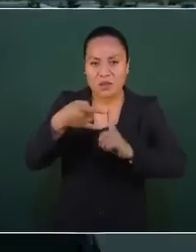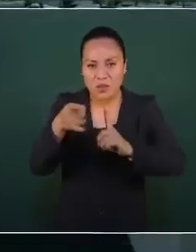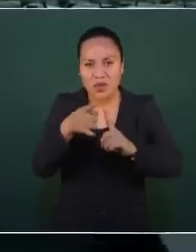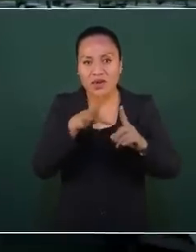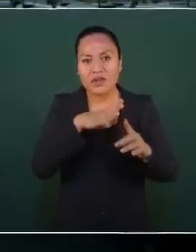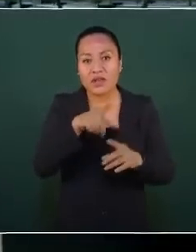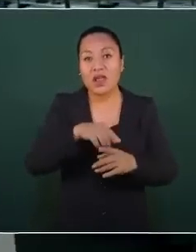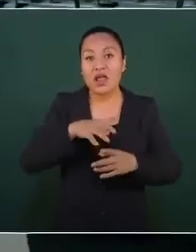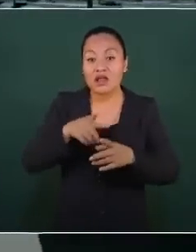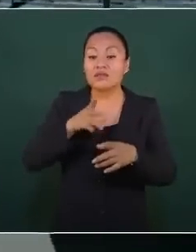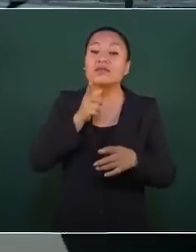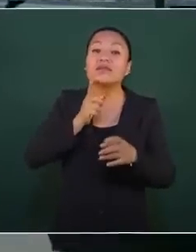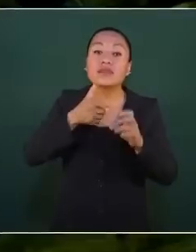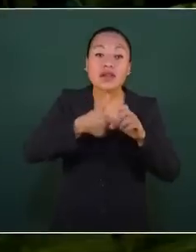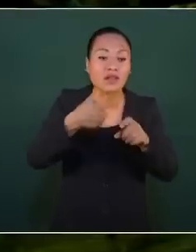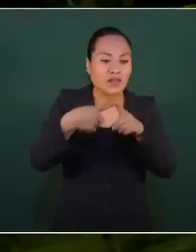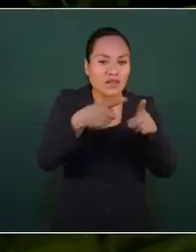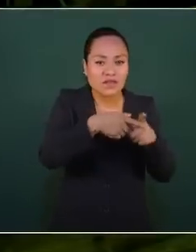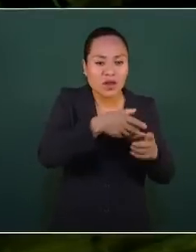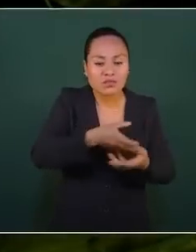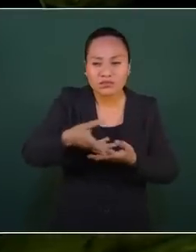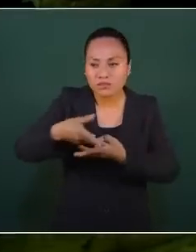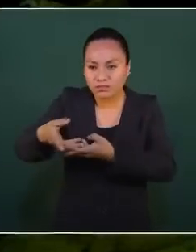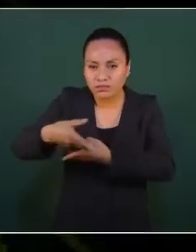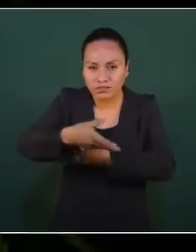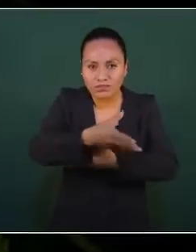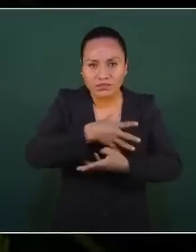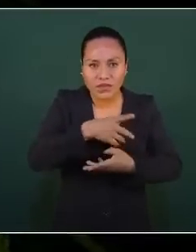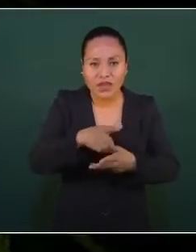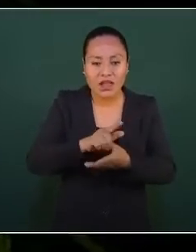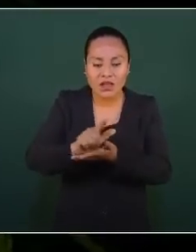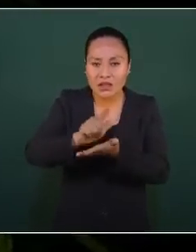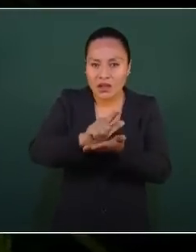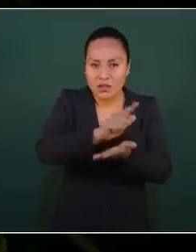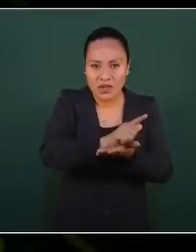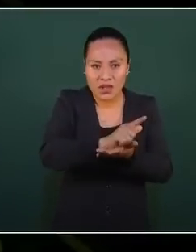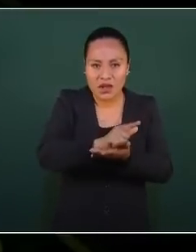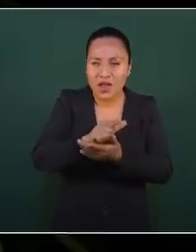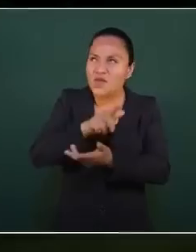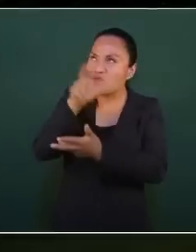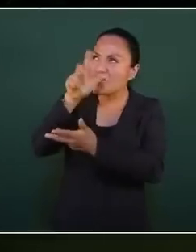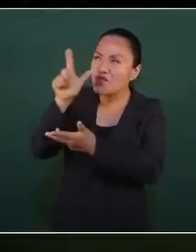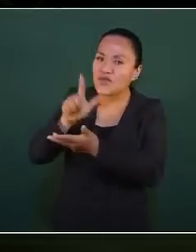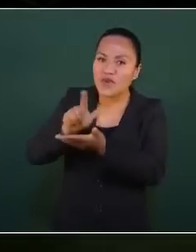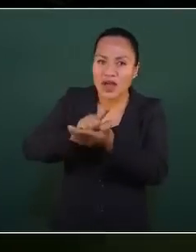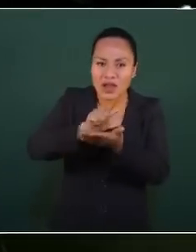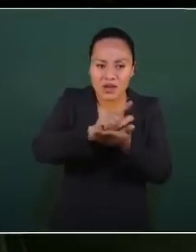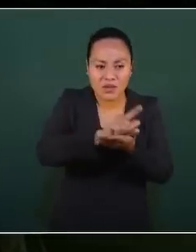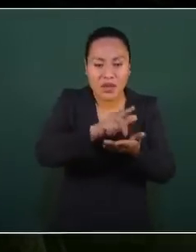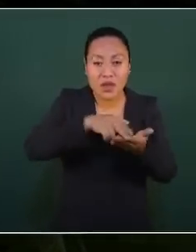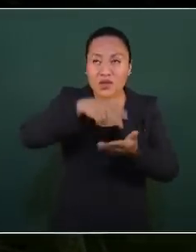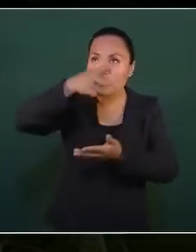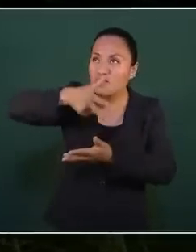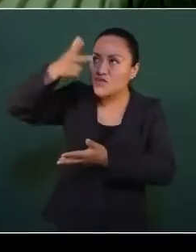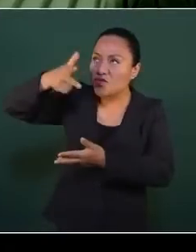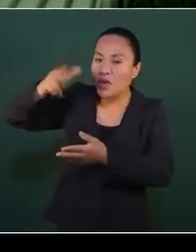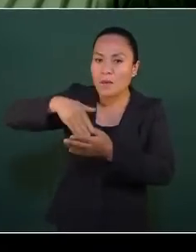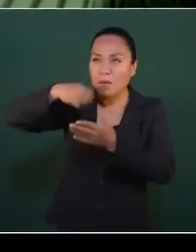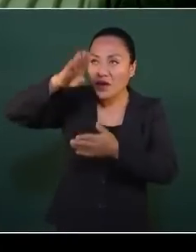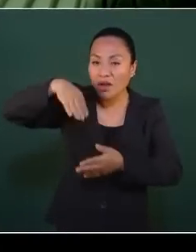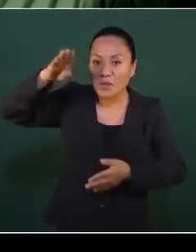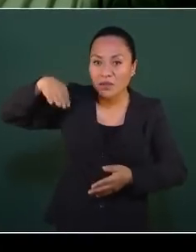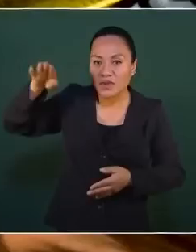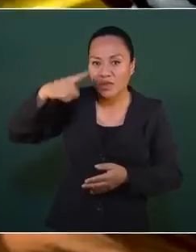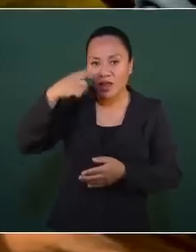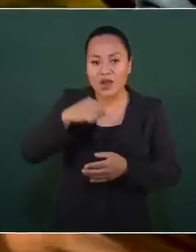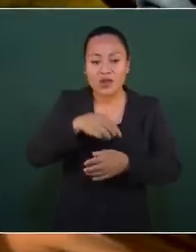terminal de combustibles y red de distribución, se lleva a cabo la limpieza con Stand Blast y aplicación de pintura en interior del tanque vertical